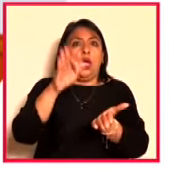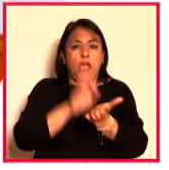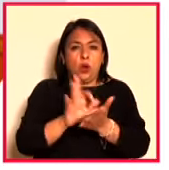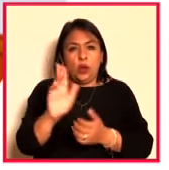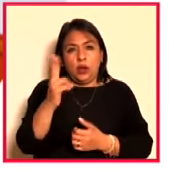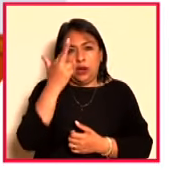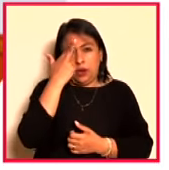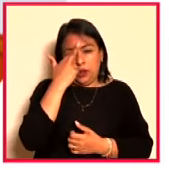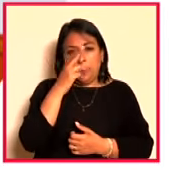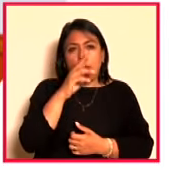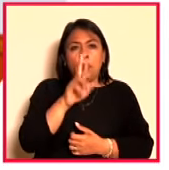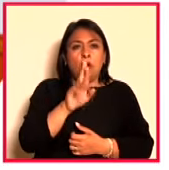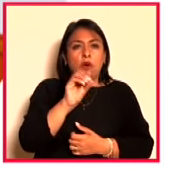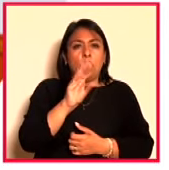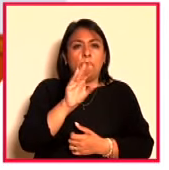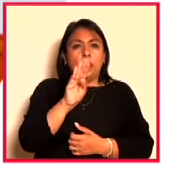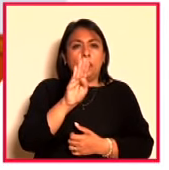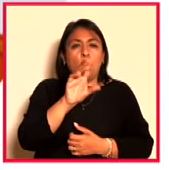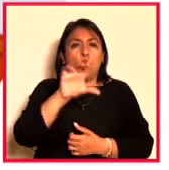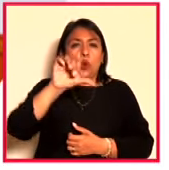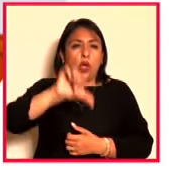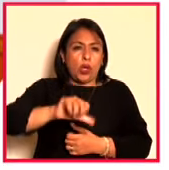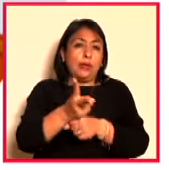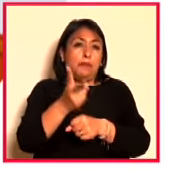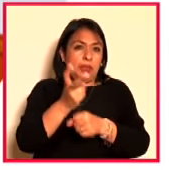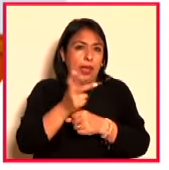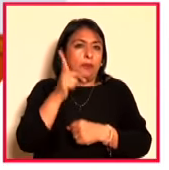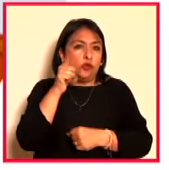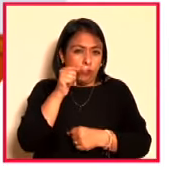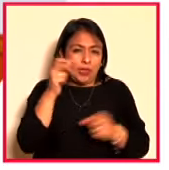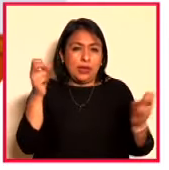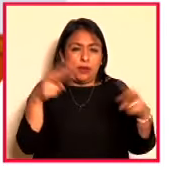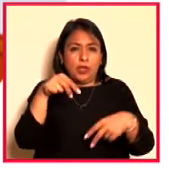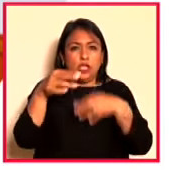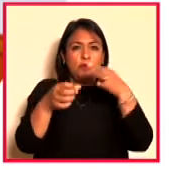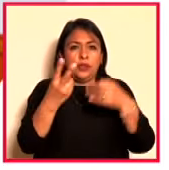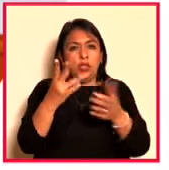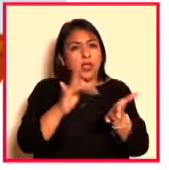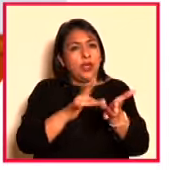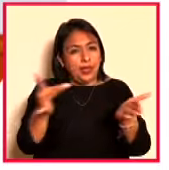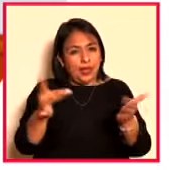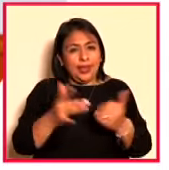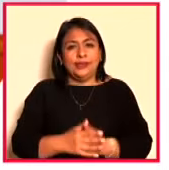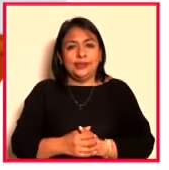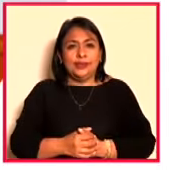Robert Bowie esta noche. La invitación a que nos acompañen mañana en Noticias 22. Muchas gracias, hasta entonces. Buenas noches.